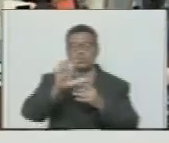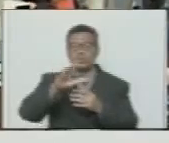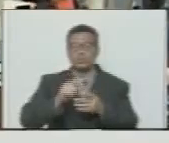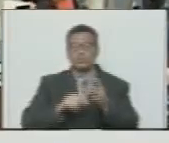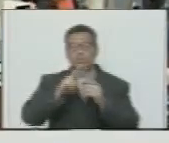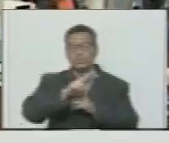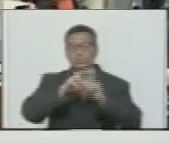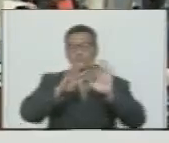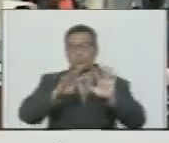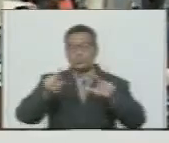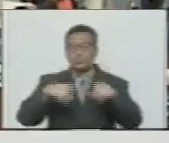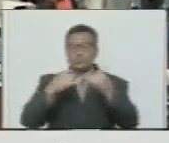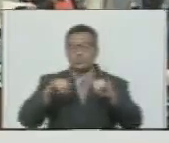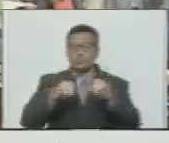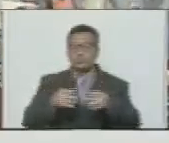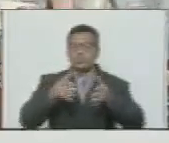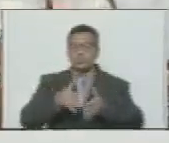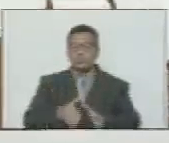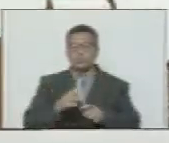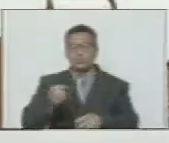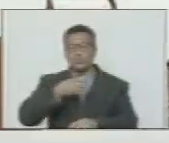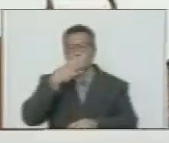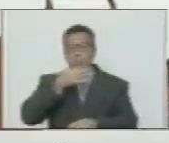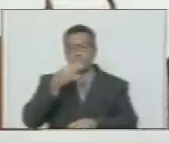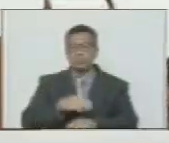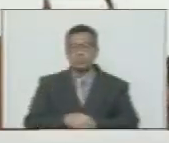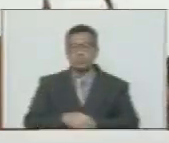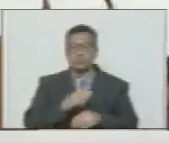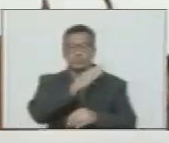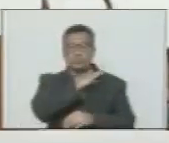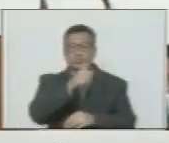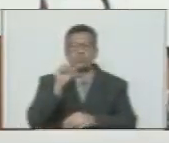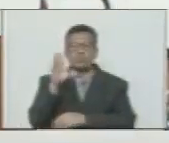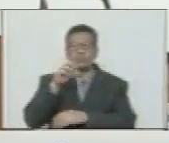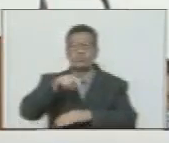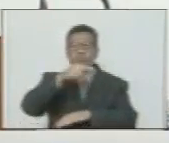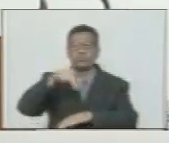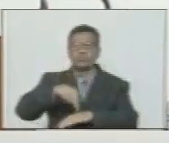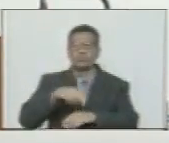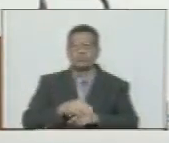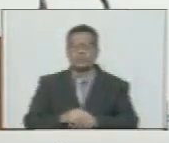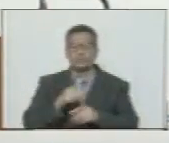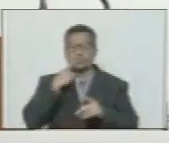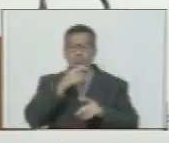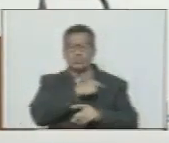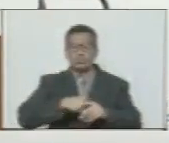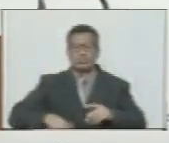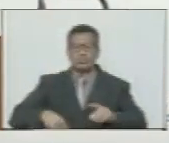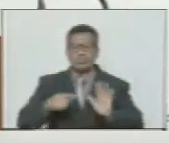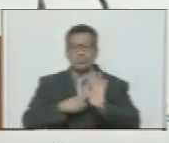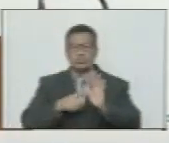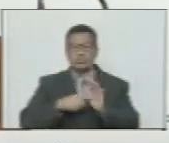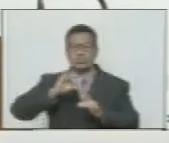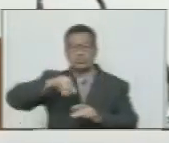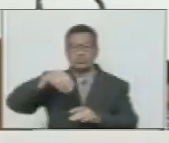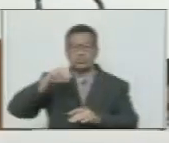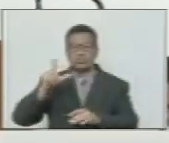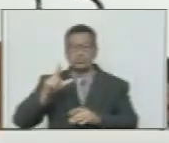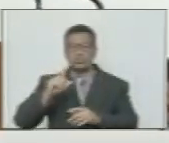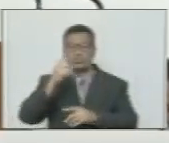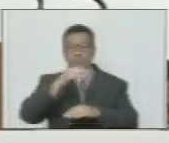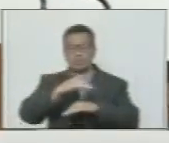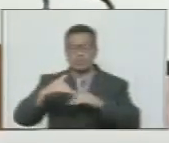5, 247 aniversario del natalicio del general José Félix Rivas. Junta directiva de la Asamblea Nacional, ciudadano presidente Jorge